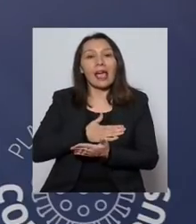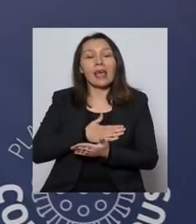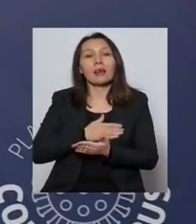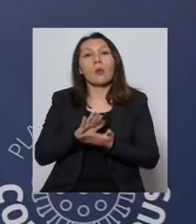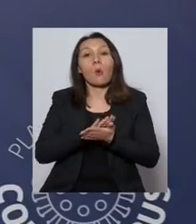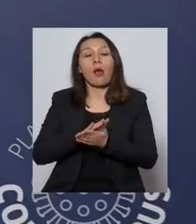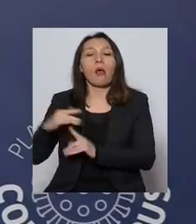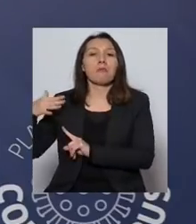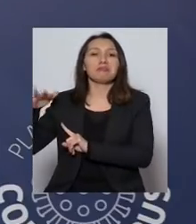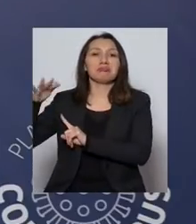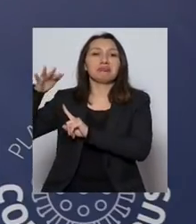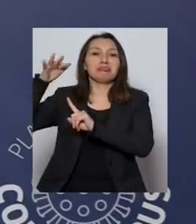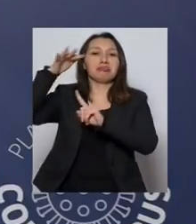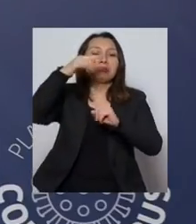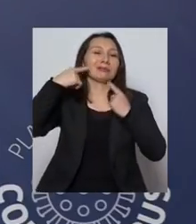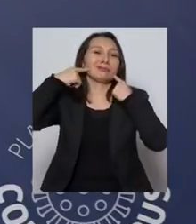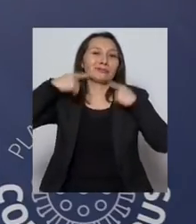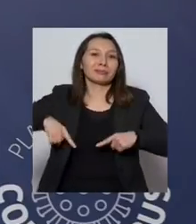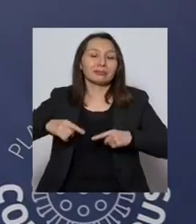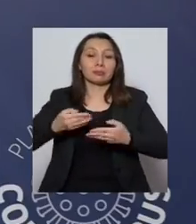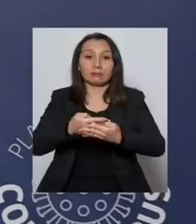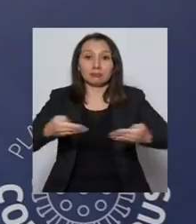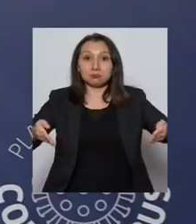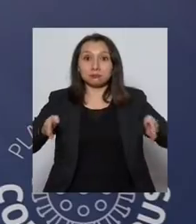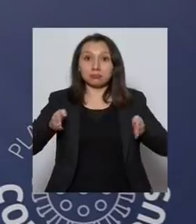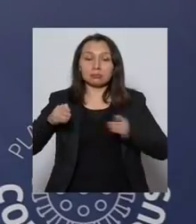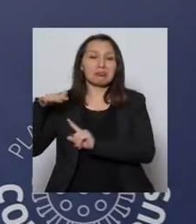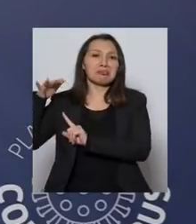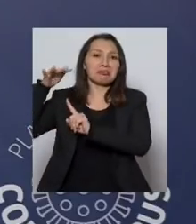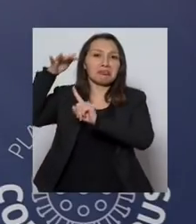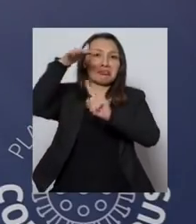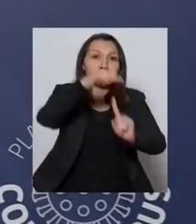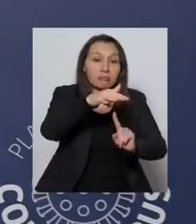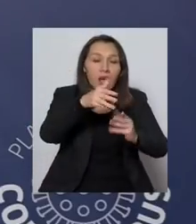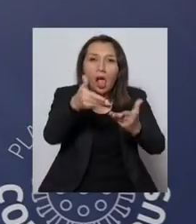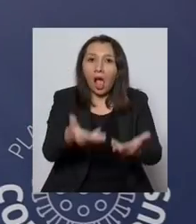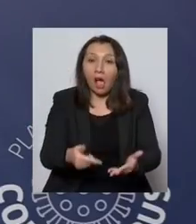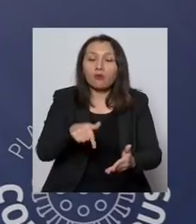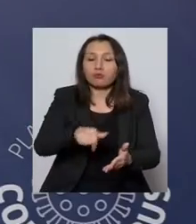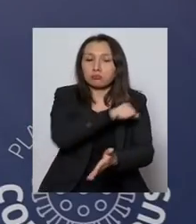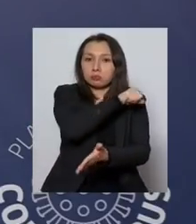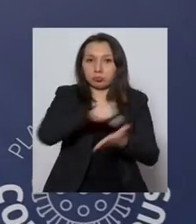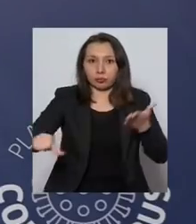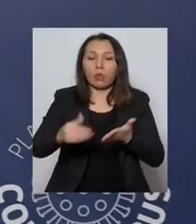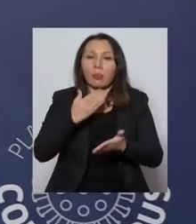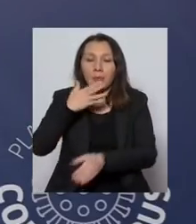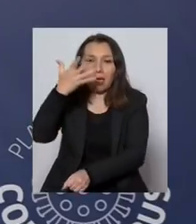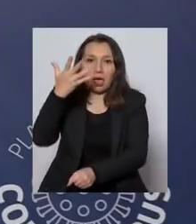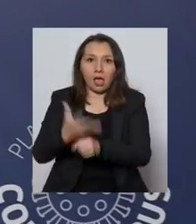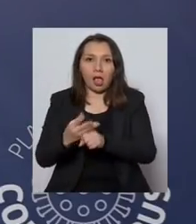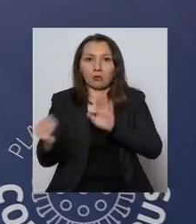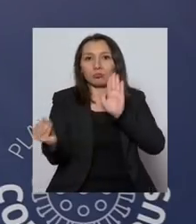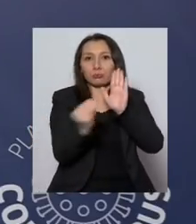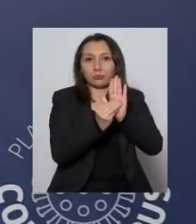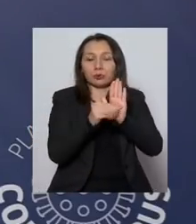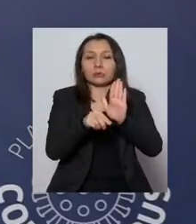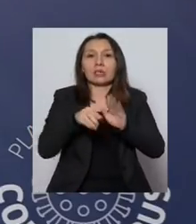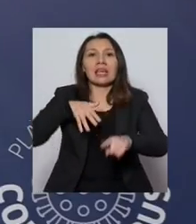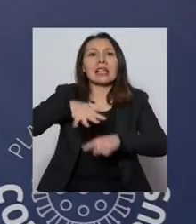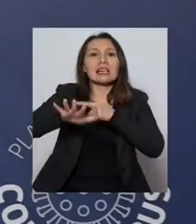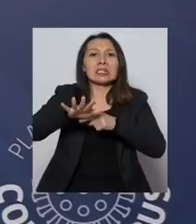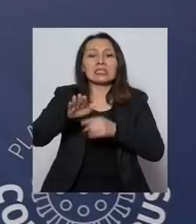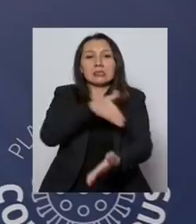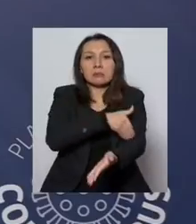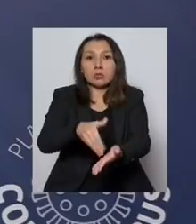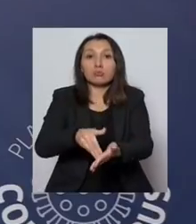vía aérea cruzar el cordón sanitario, hoy día existe una sanción ya establecida de 15